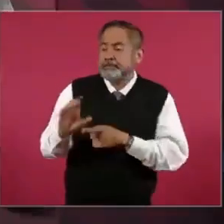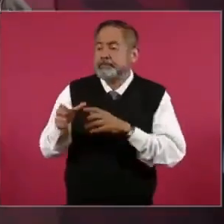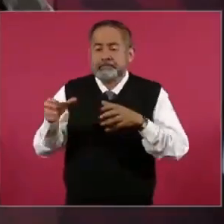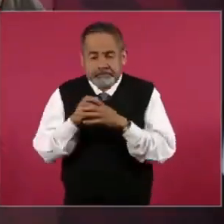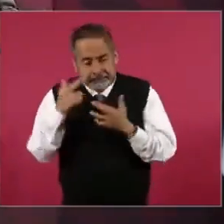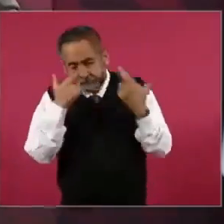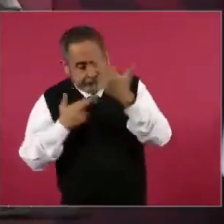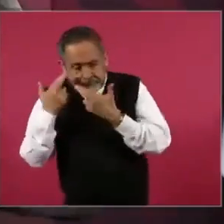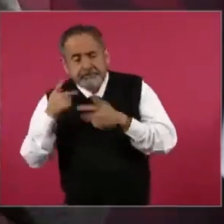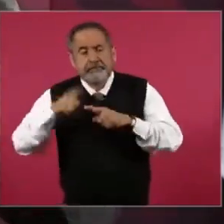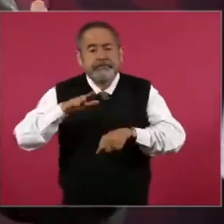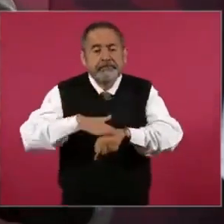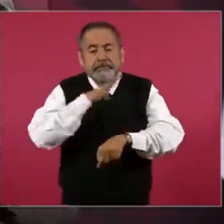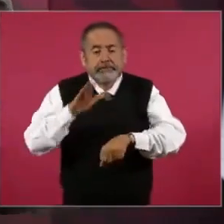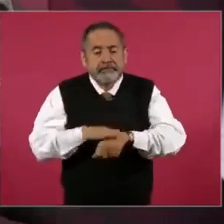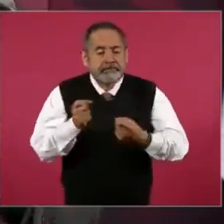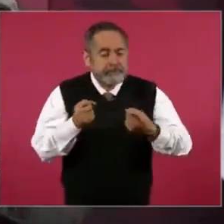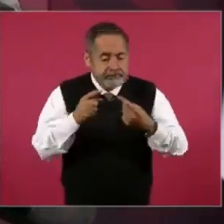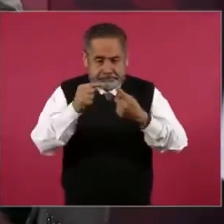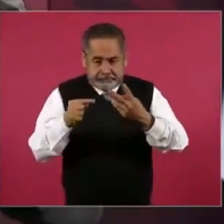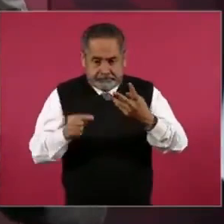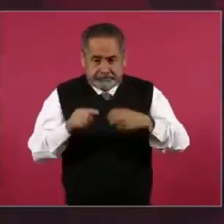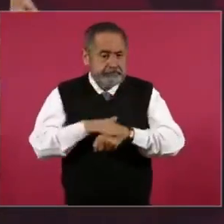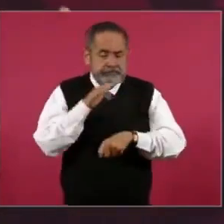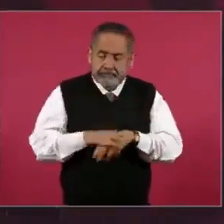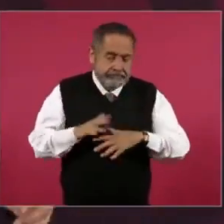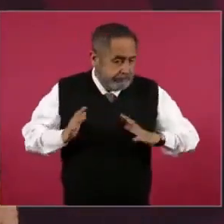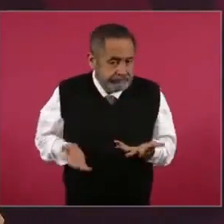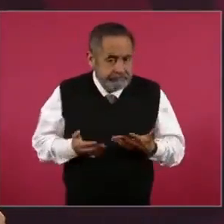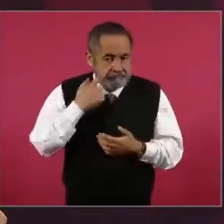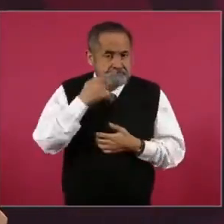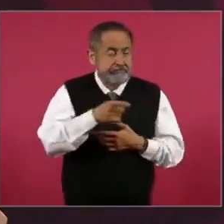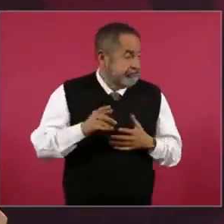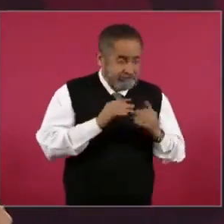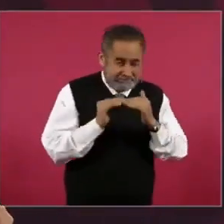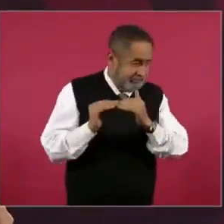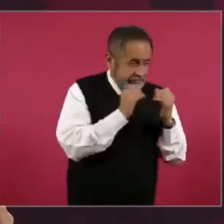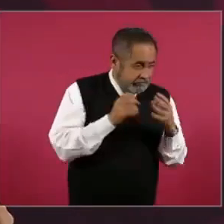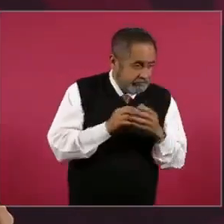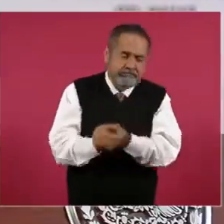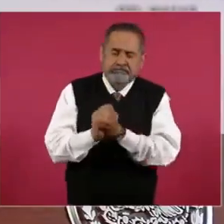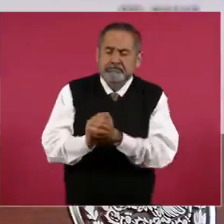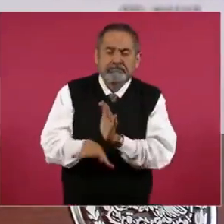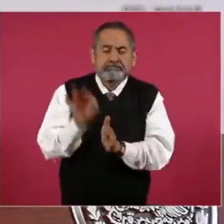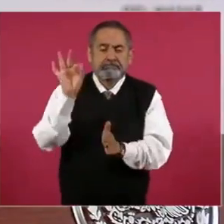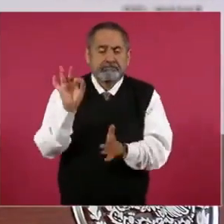¿no? Quienes cumplen y a una insaculación. O